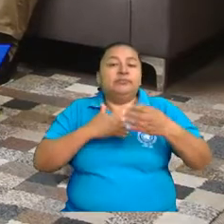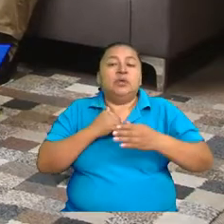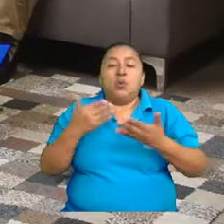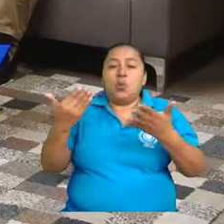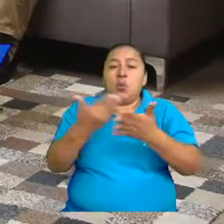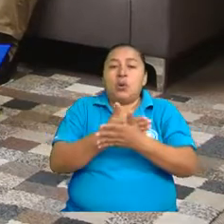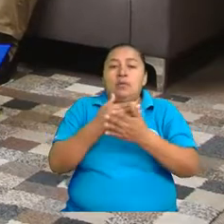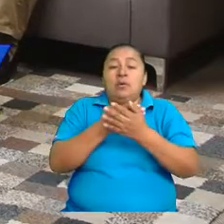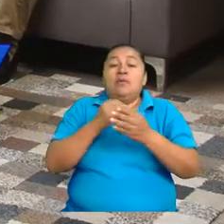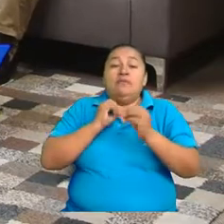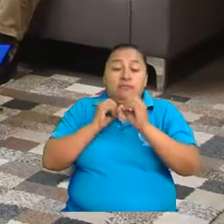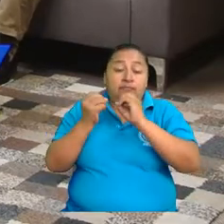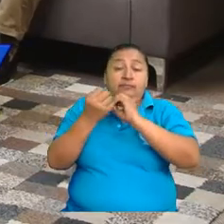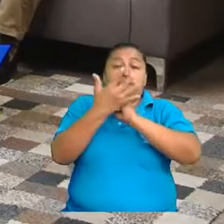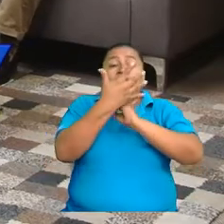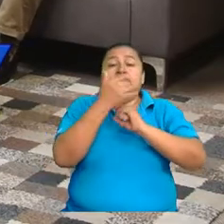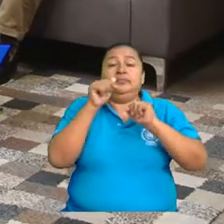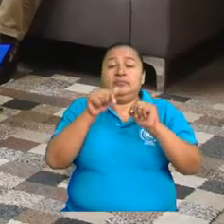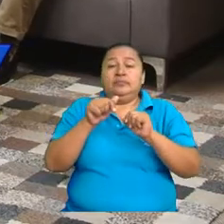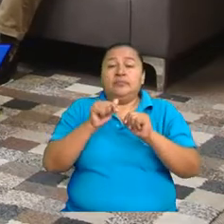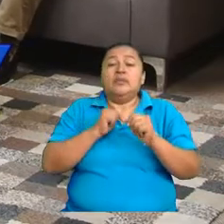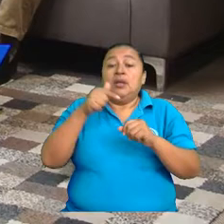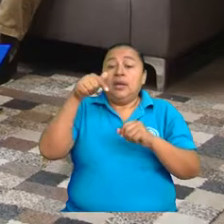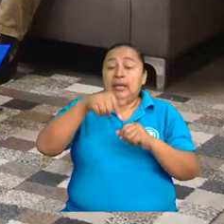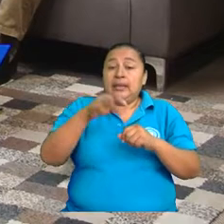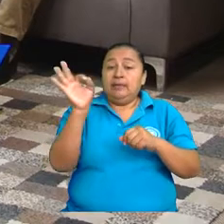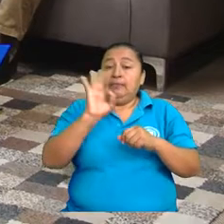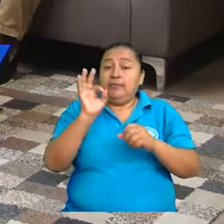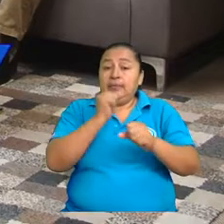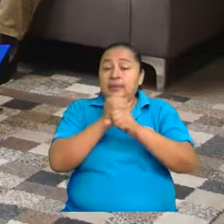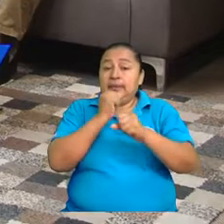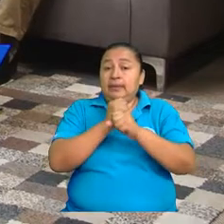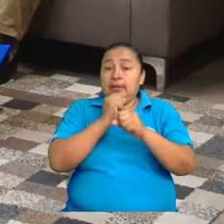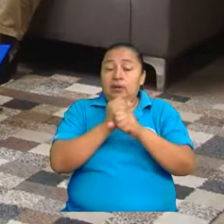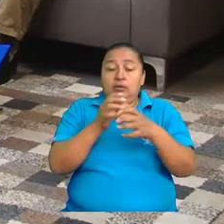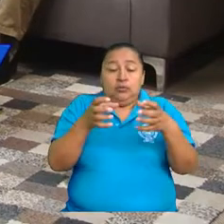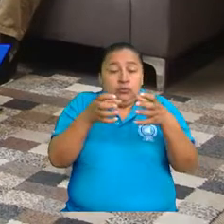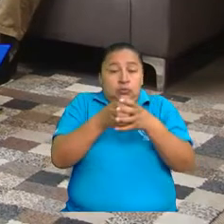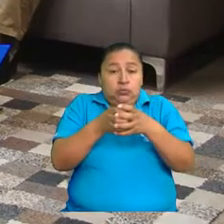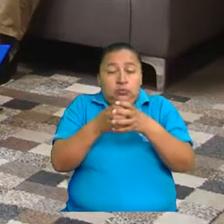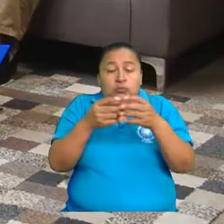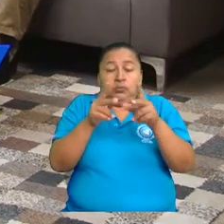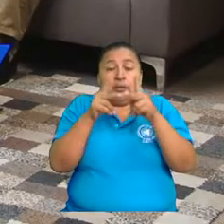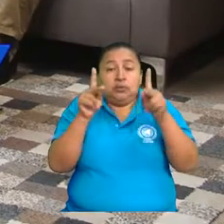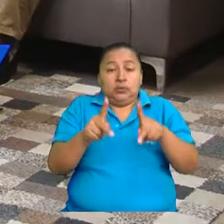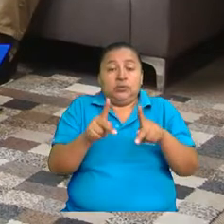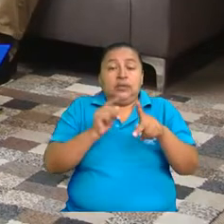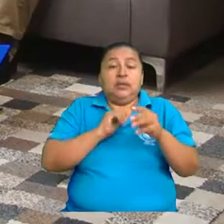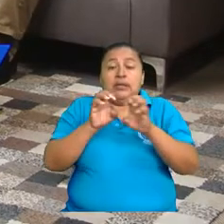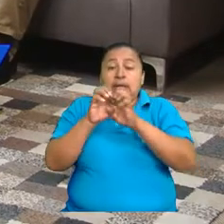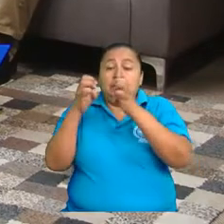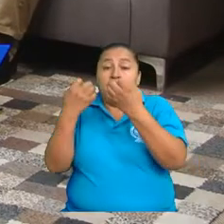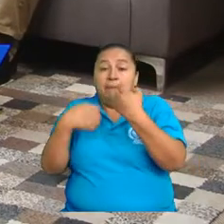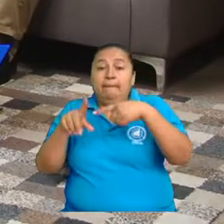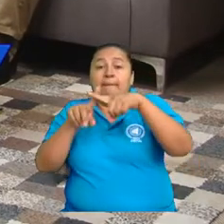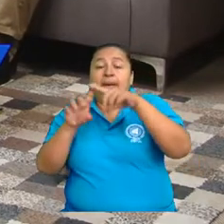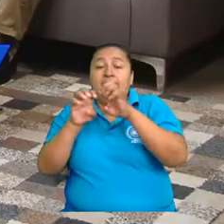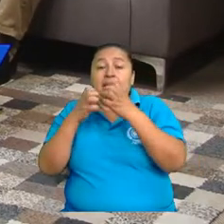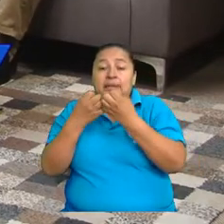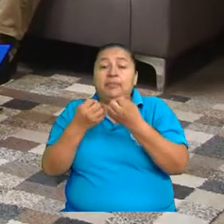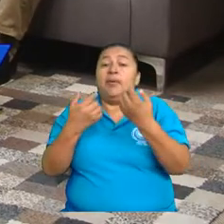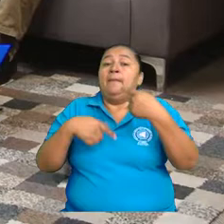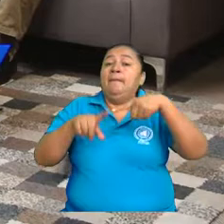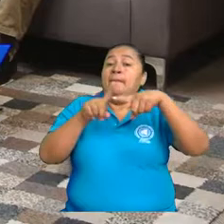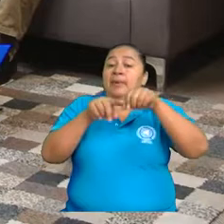virus que puede introducirse. Entonces, nuestro modelo de salud familiar y comunitario, desde el sector con el equipo de salud, inclusive la red de